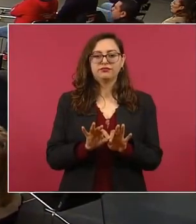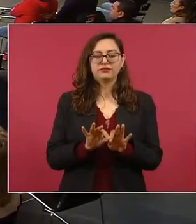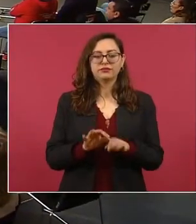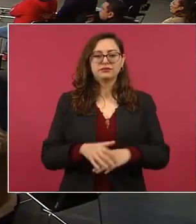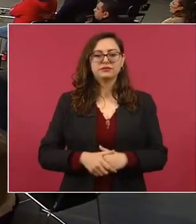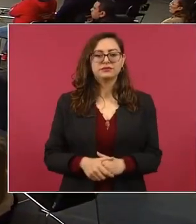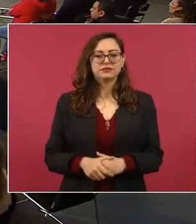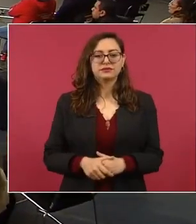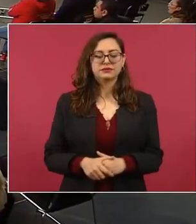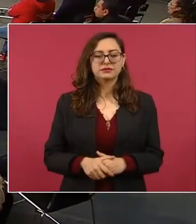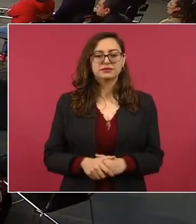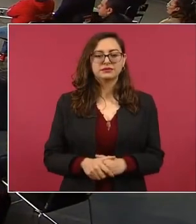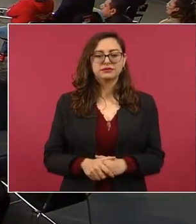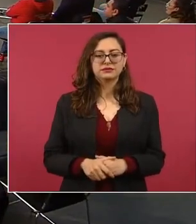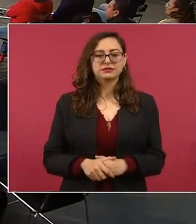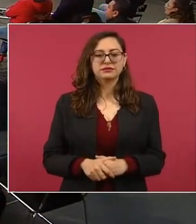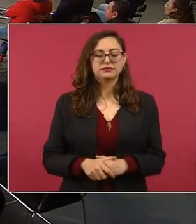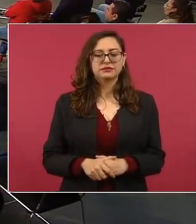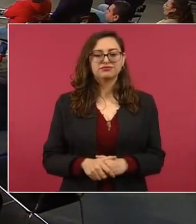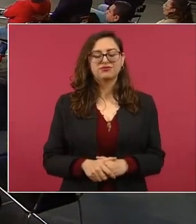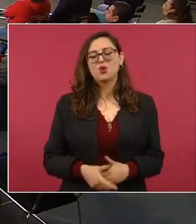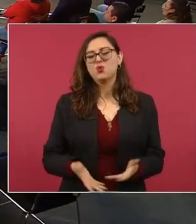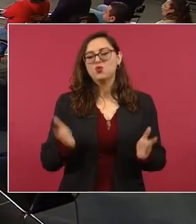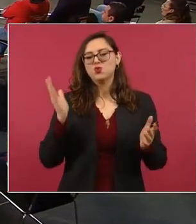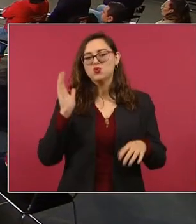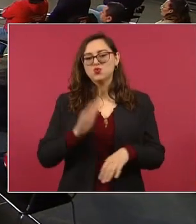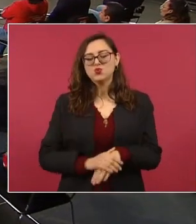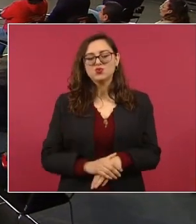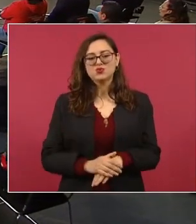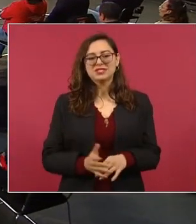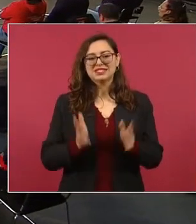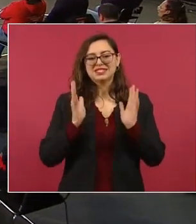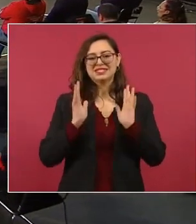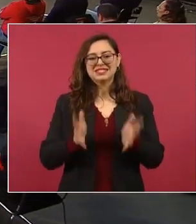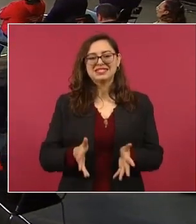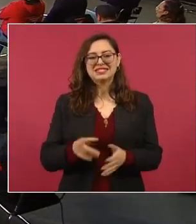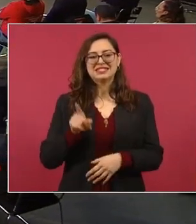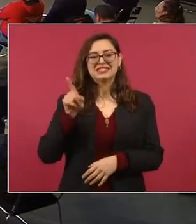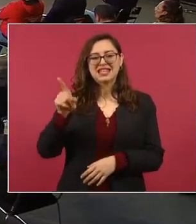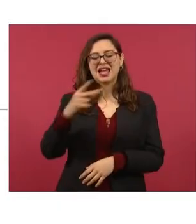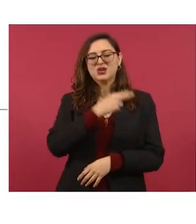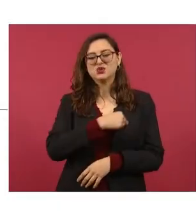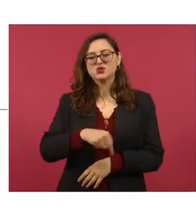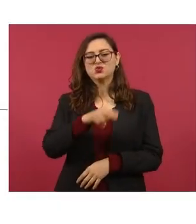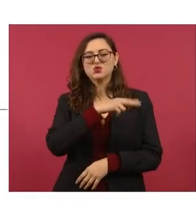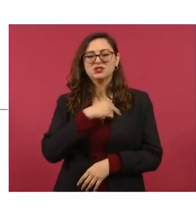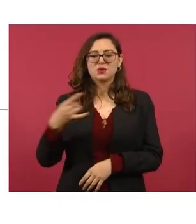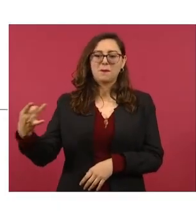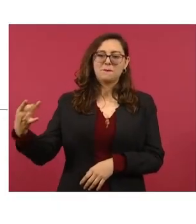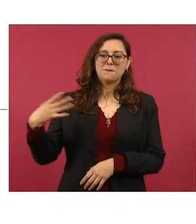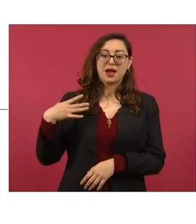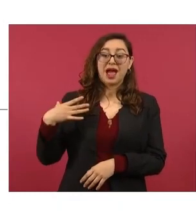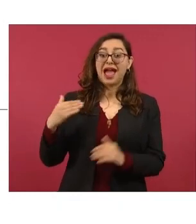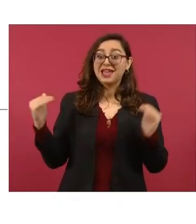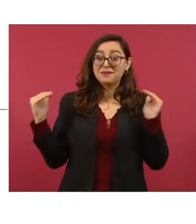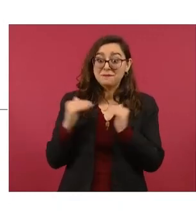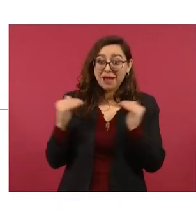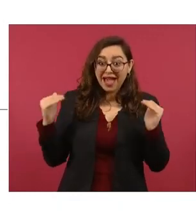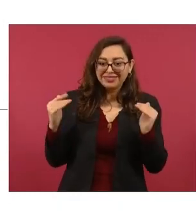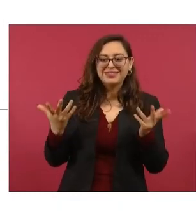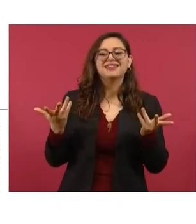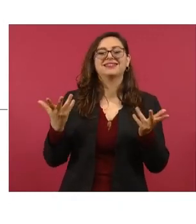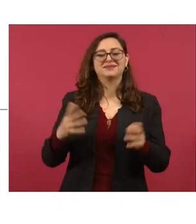Ah, ya nos desbancó el franco suizo. Ah, está empatado,